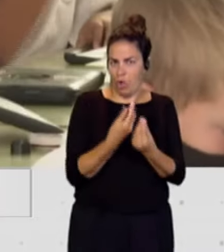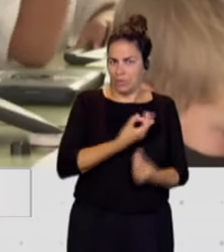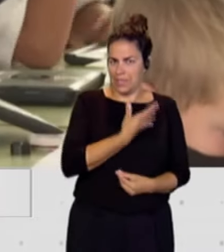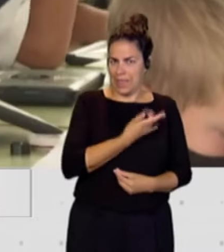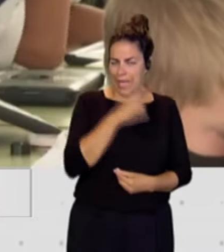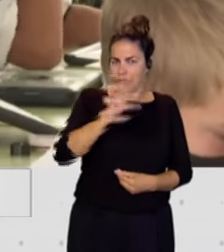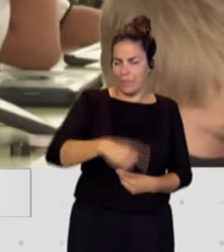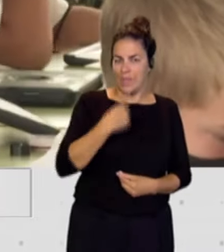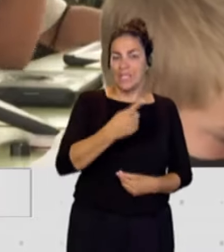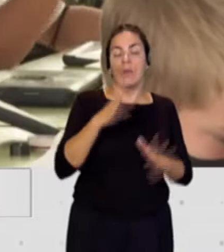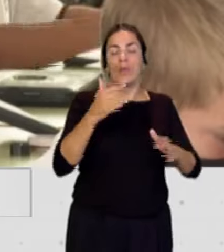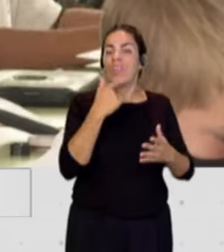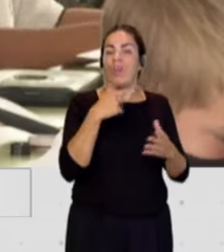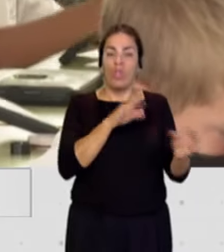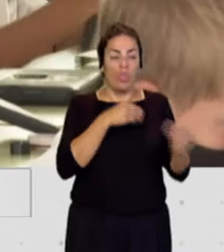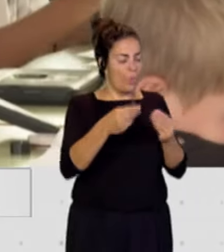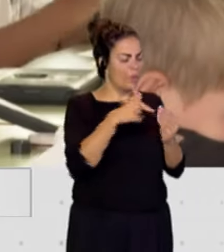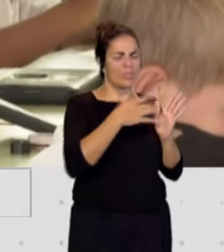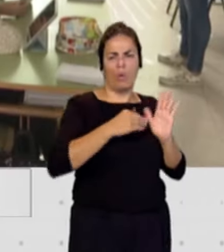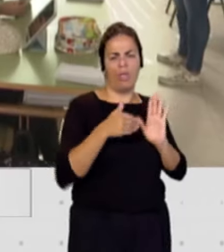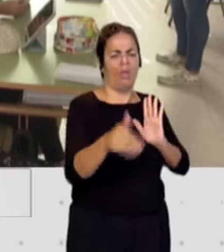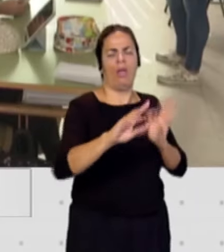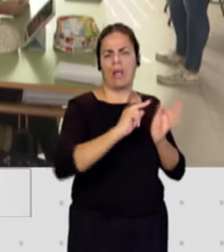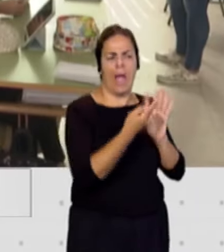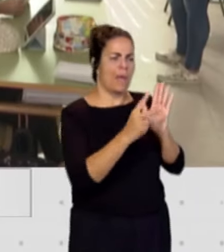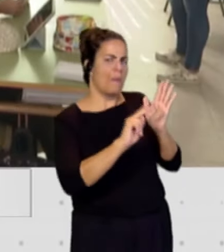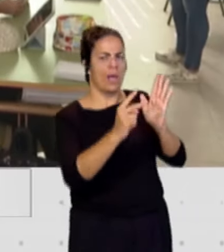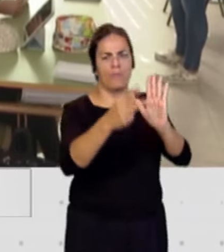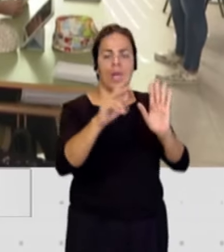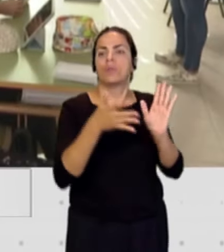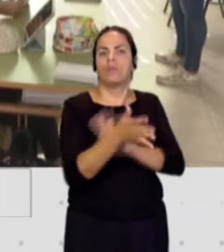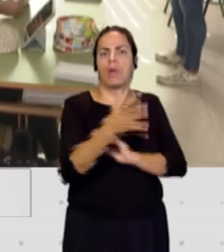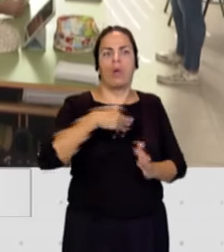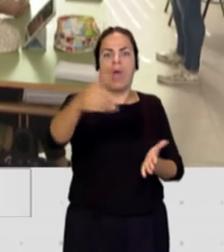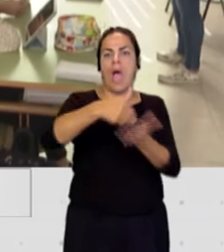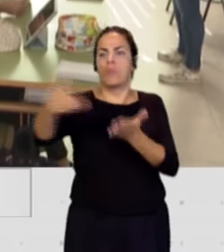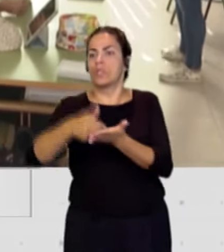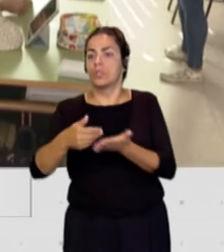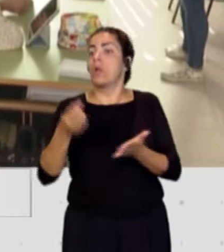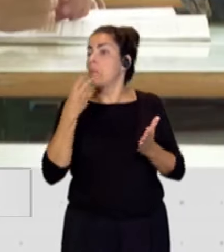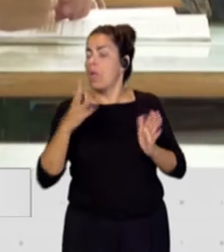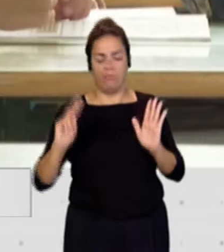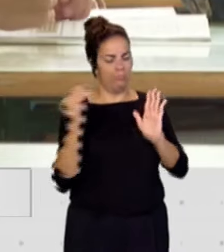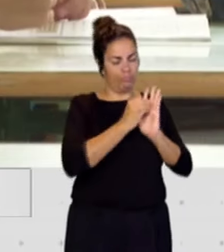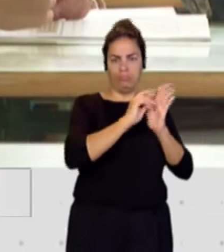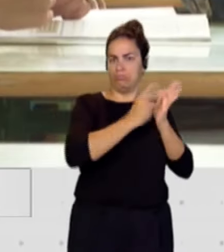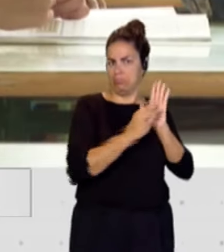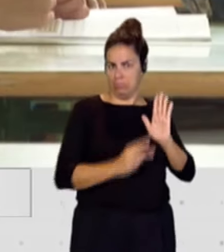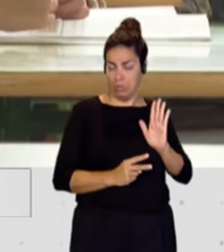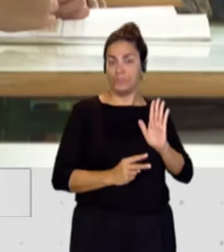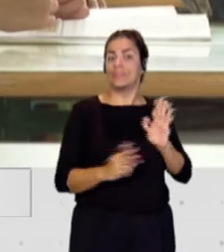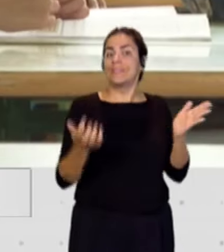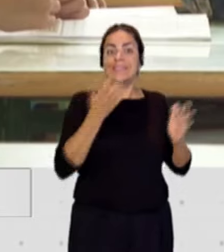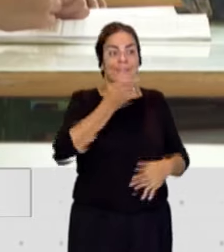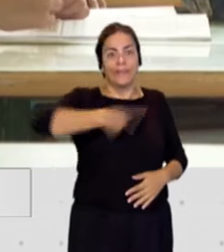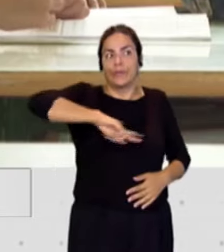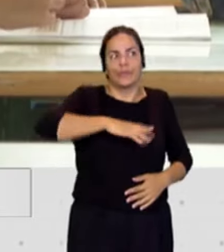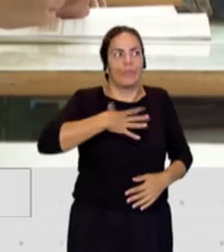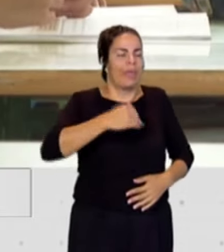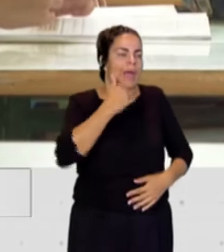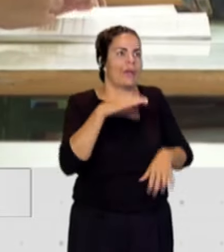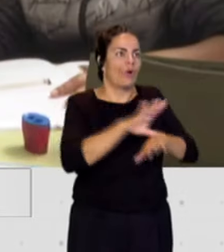tiene que ser un documento vivo para que siga recibiendo aportaciones y aquello la que a lo mejor desde la consejería no hemos caído pues